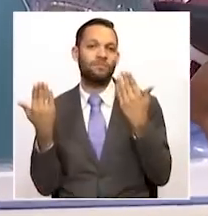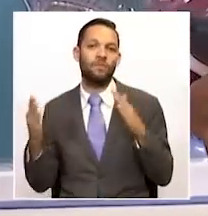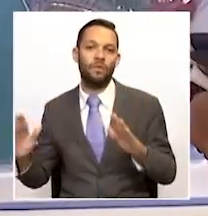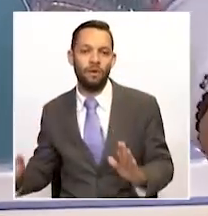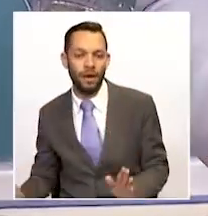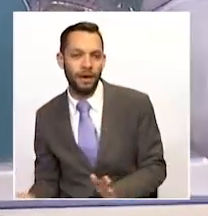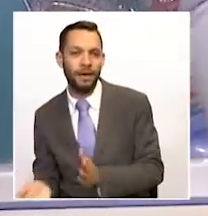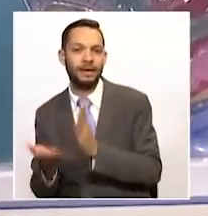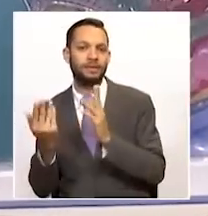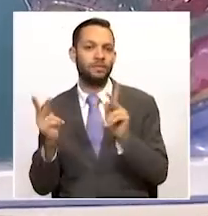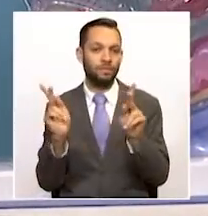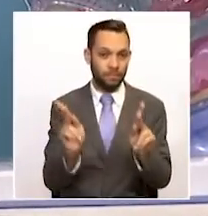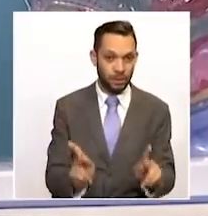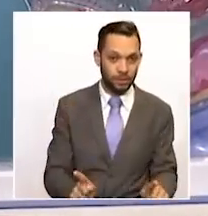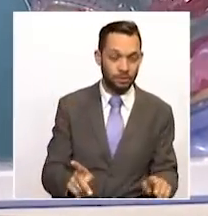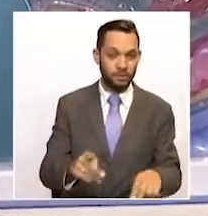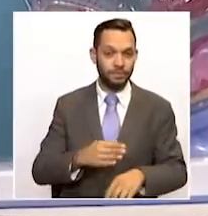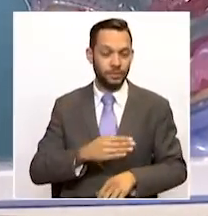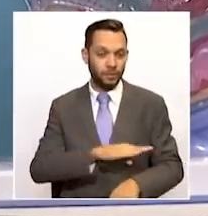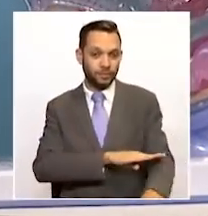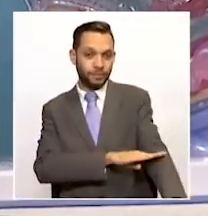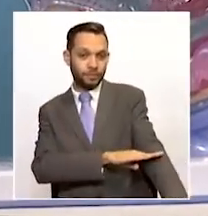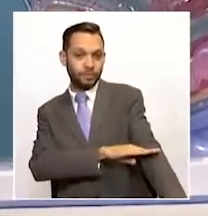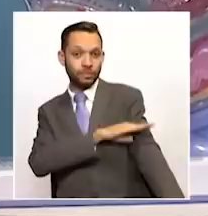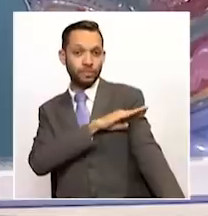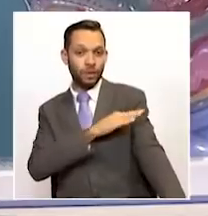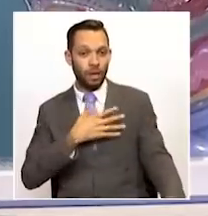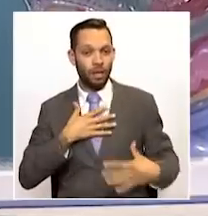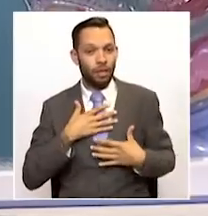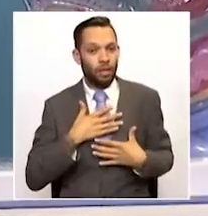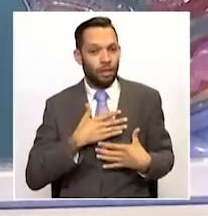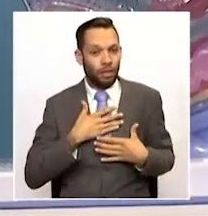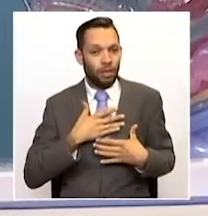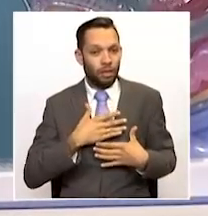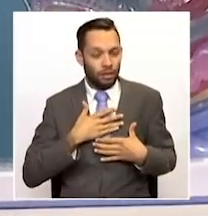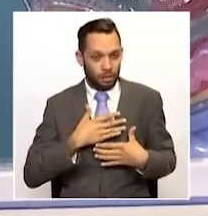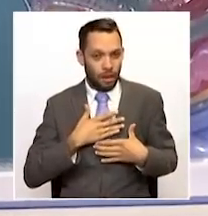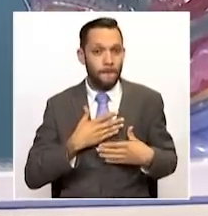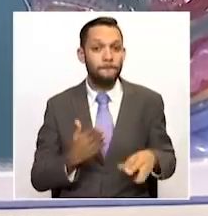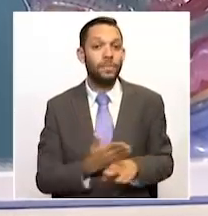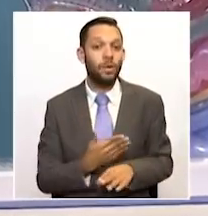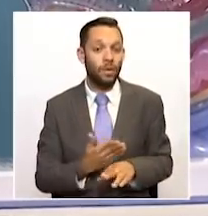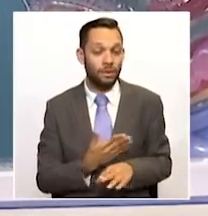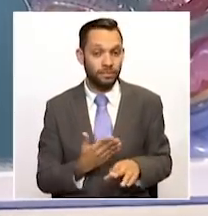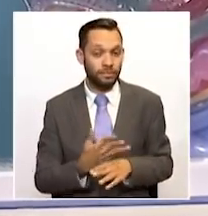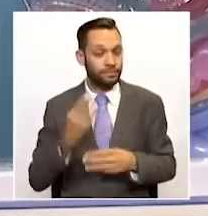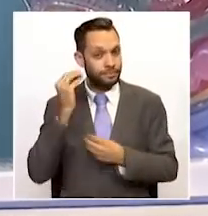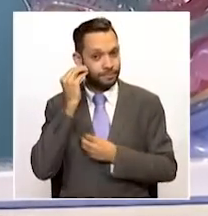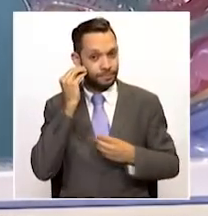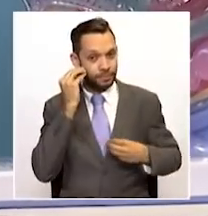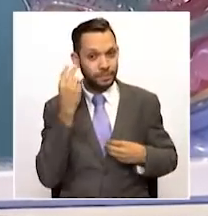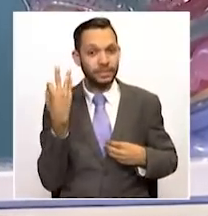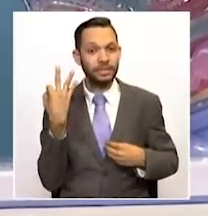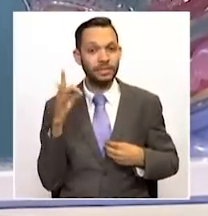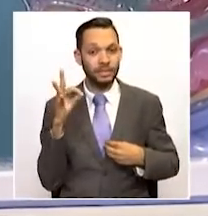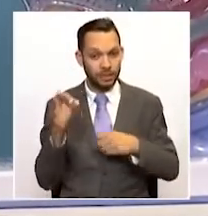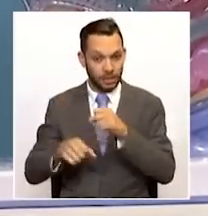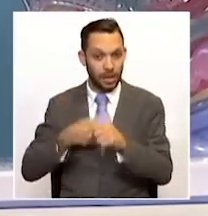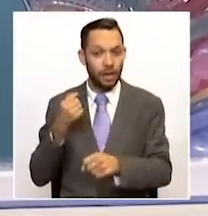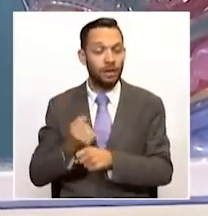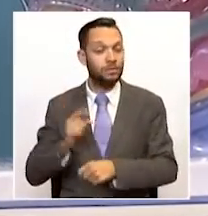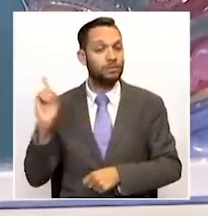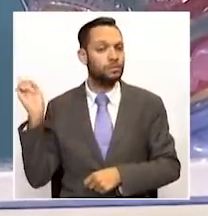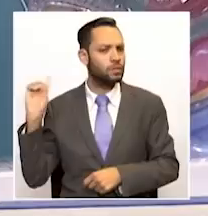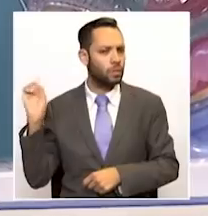también esta enfermedad hipertensión pulmonar y que aún no lo sepan yo soy paciente diagnosticado hace 13 años realmente el